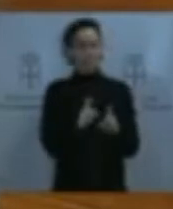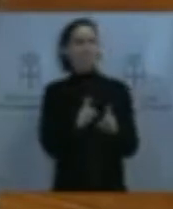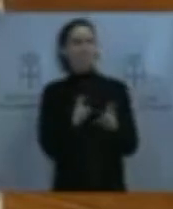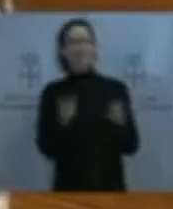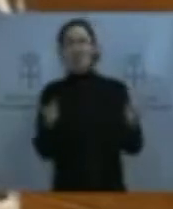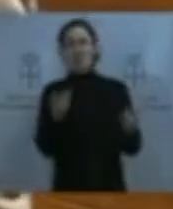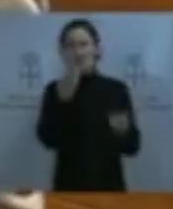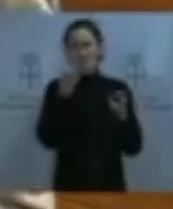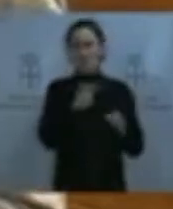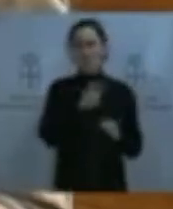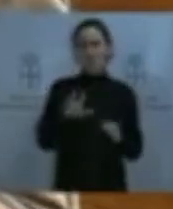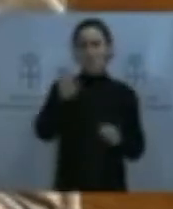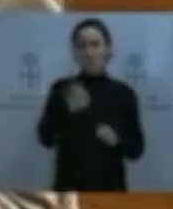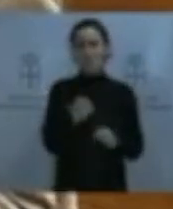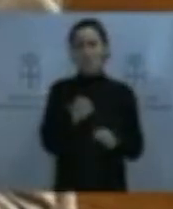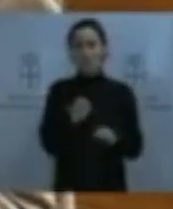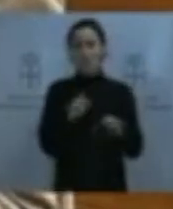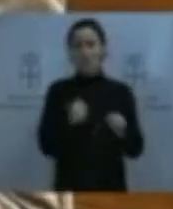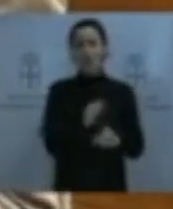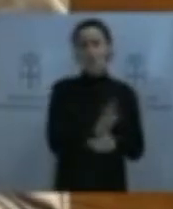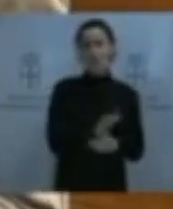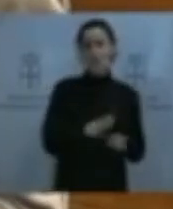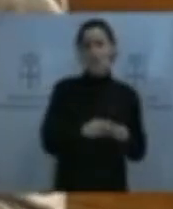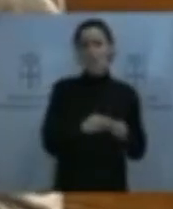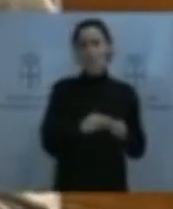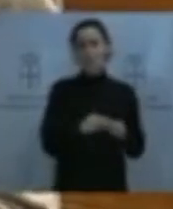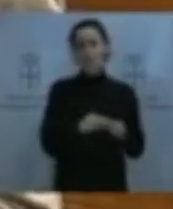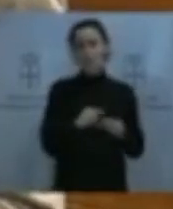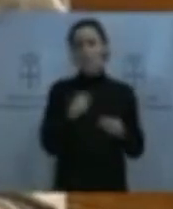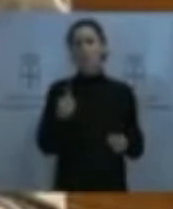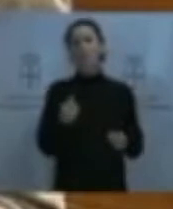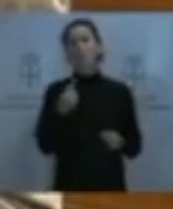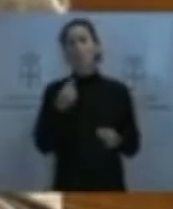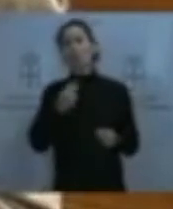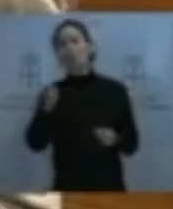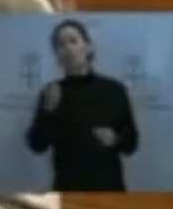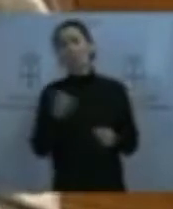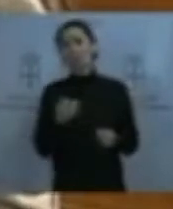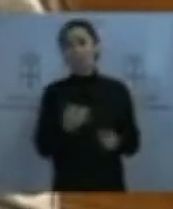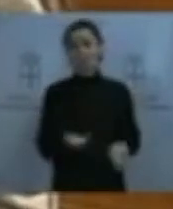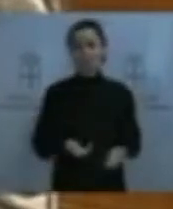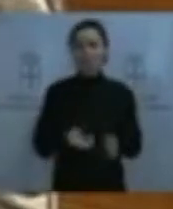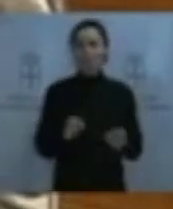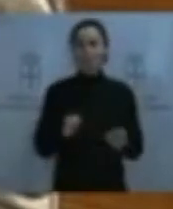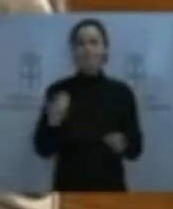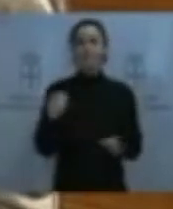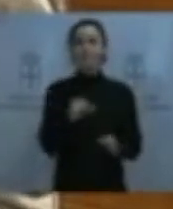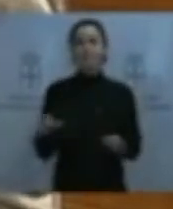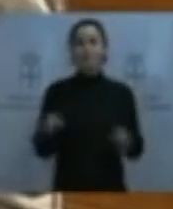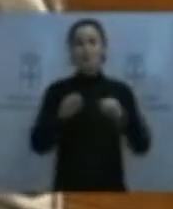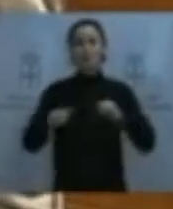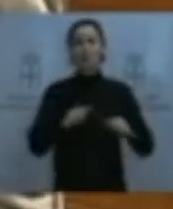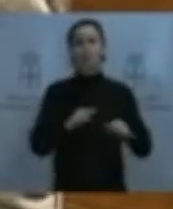el 45% está dispuesto y menos del 20% obligado. La semana pasada, la directora del SEPEPA, Luisa